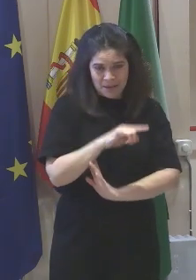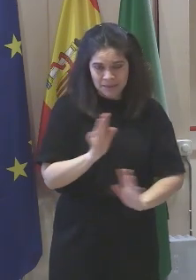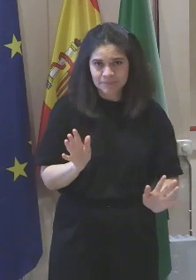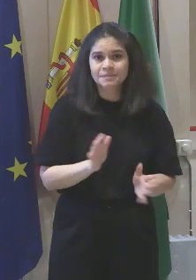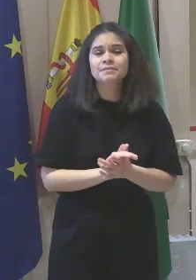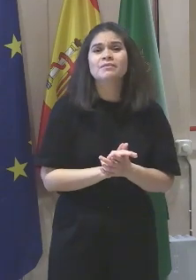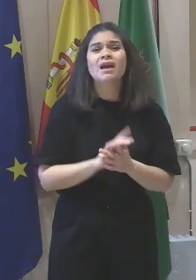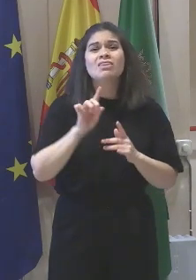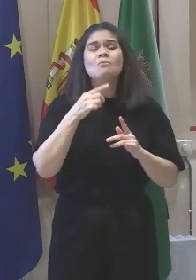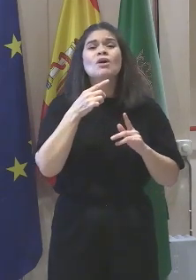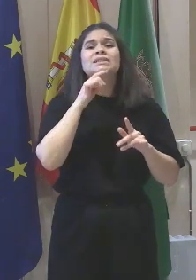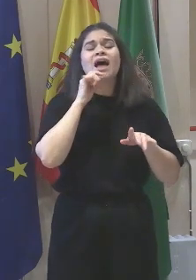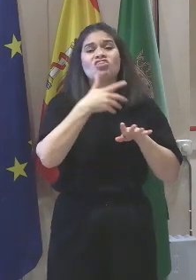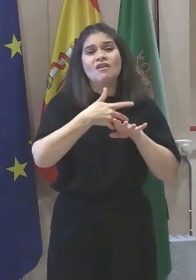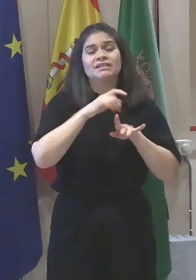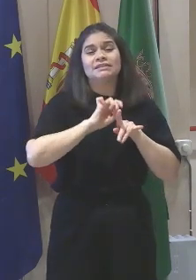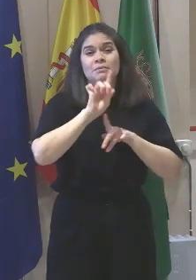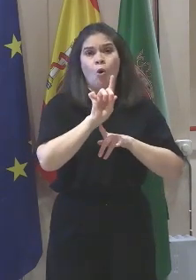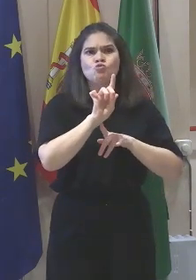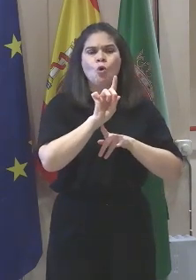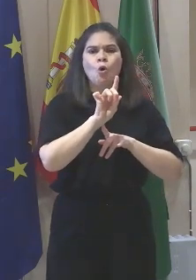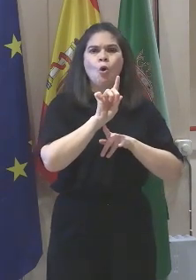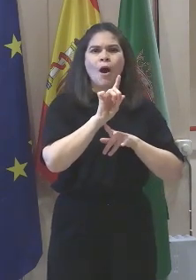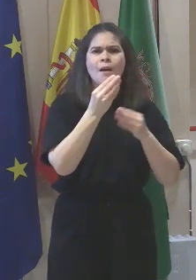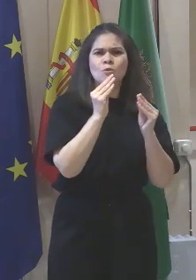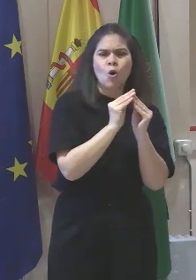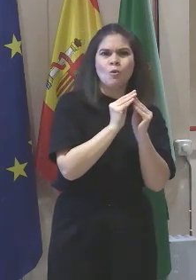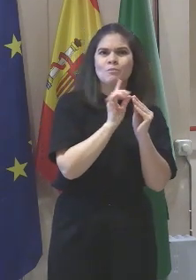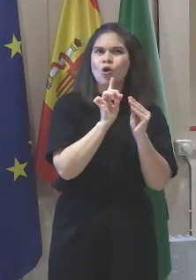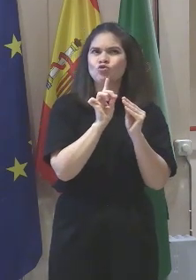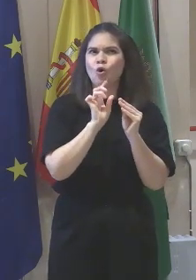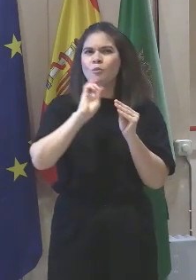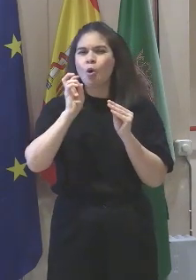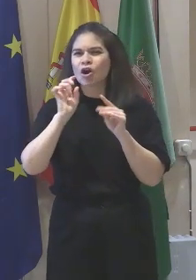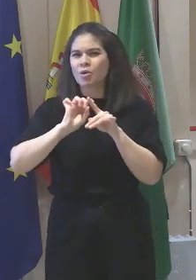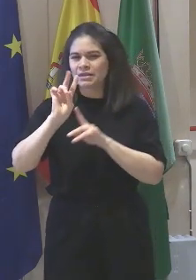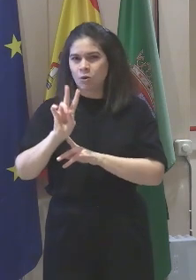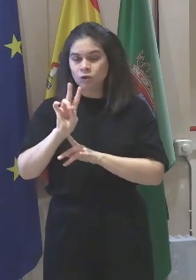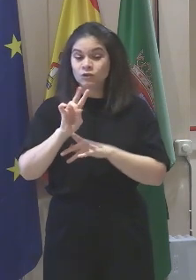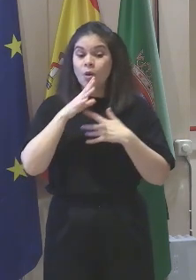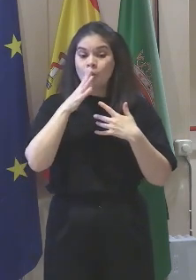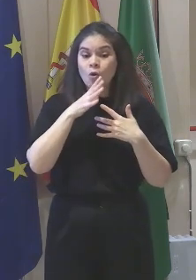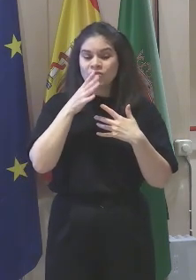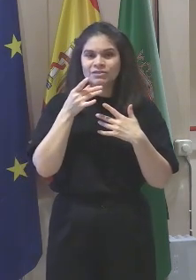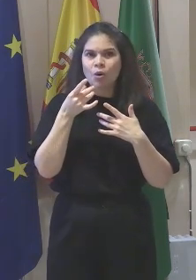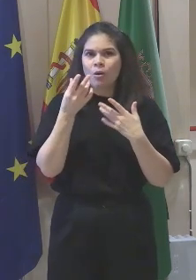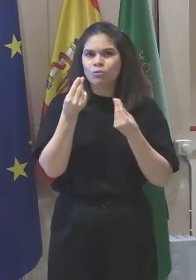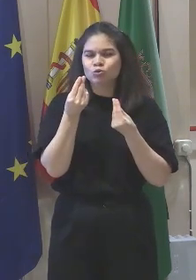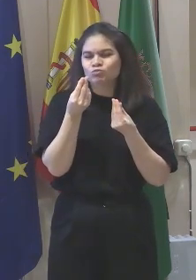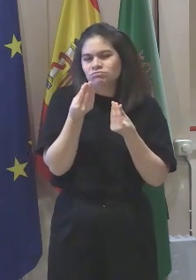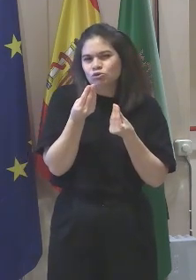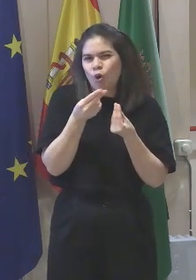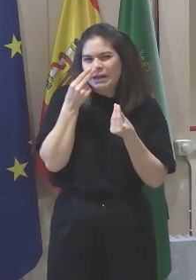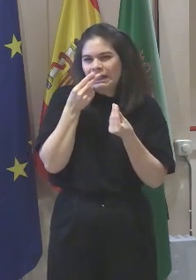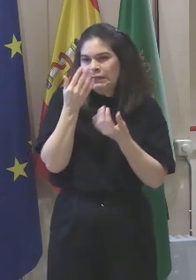1 no es tan común, aunque es muy común en relación a otras como la diabetes tipo 2 y, por lo tanto, no reciben tanto interés económico en